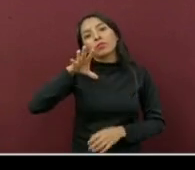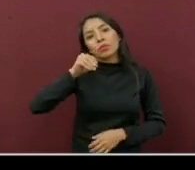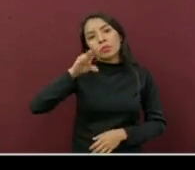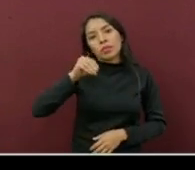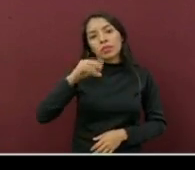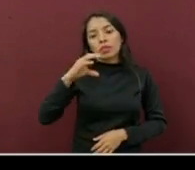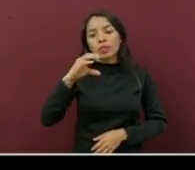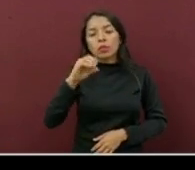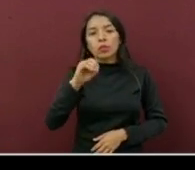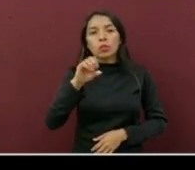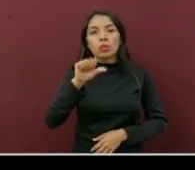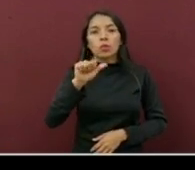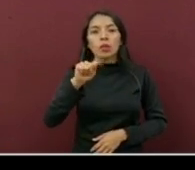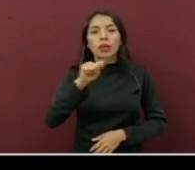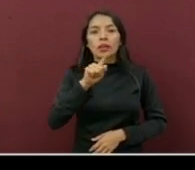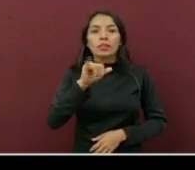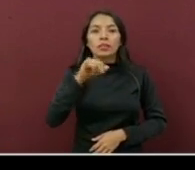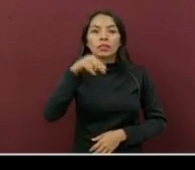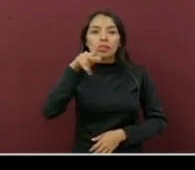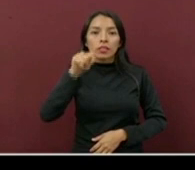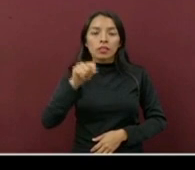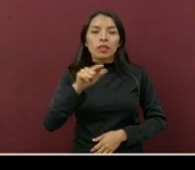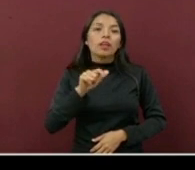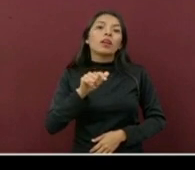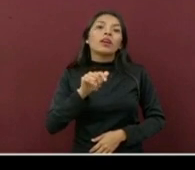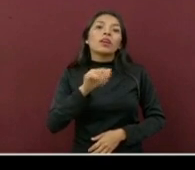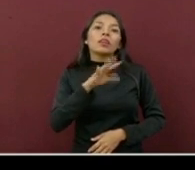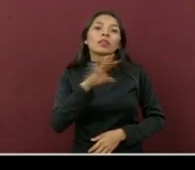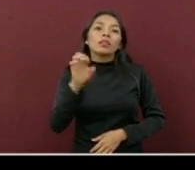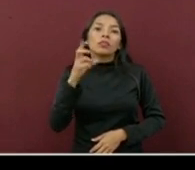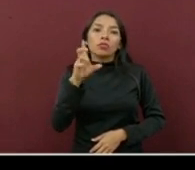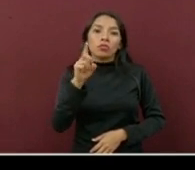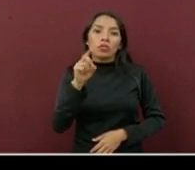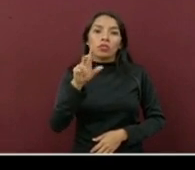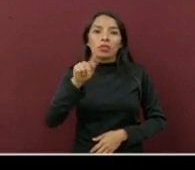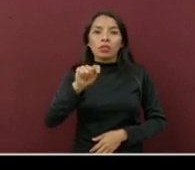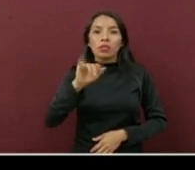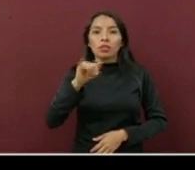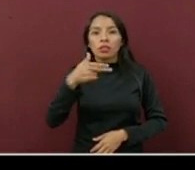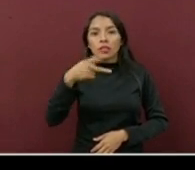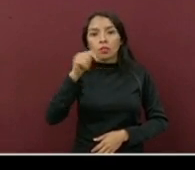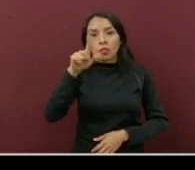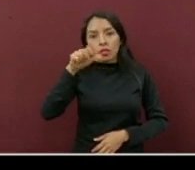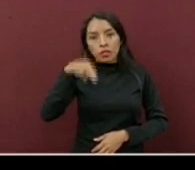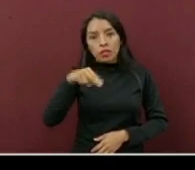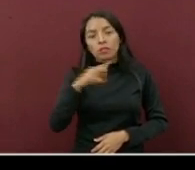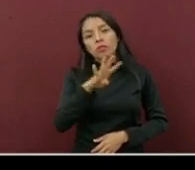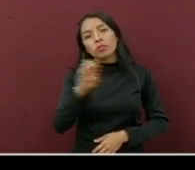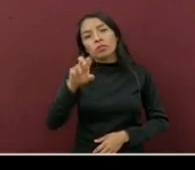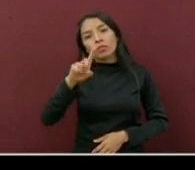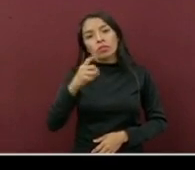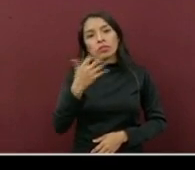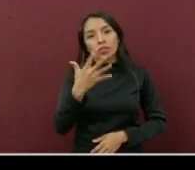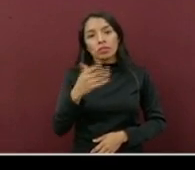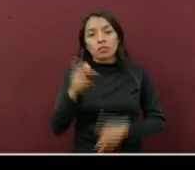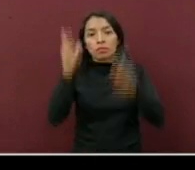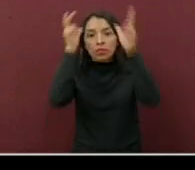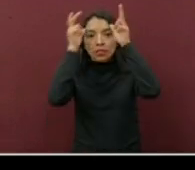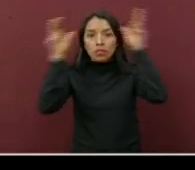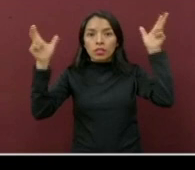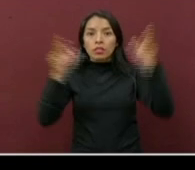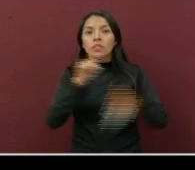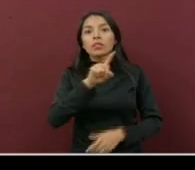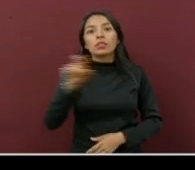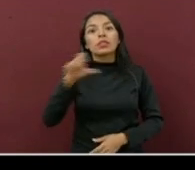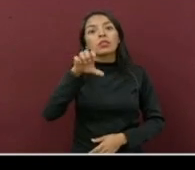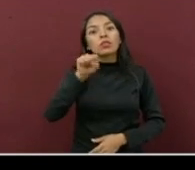45 la 530 y uat la 435 ahora misantla